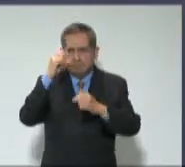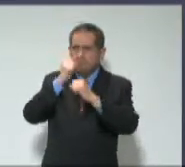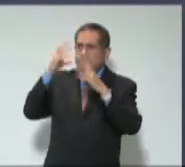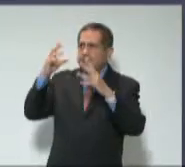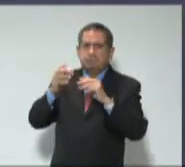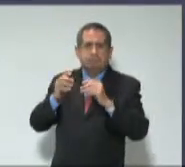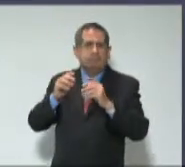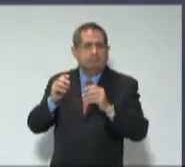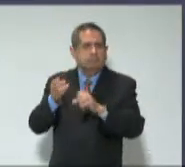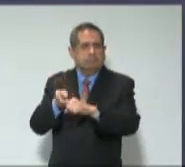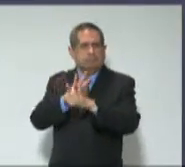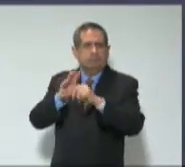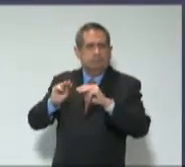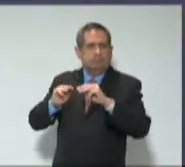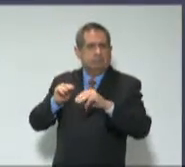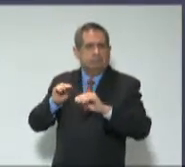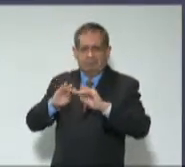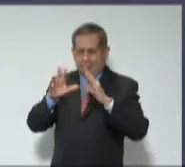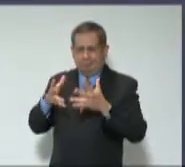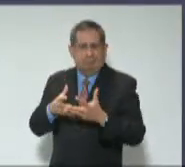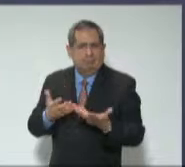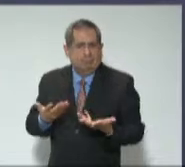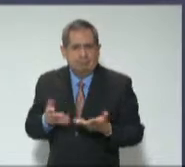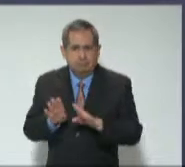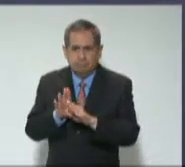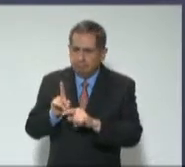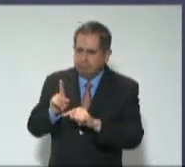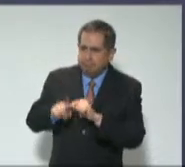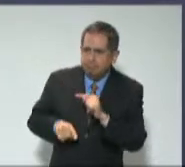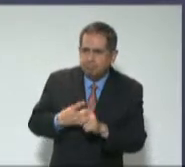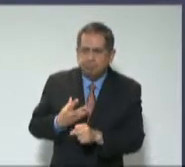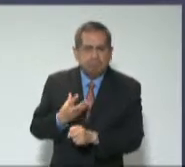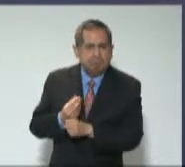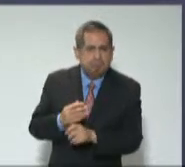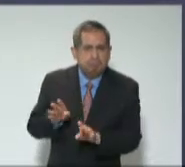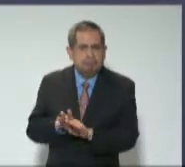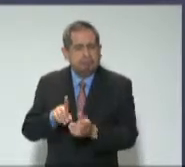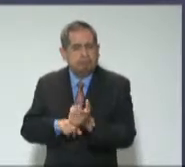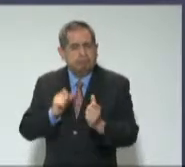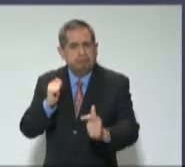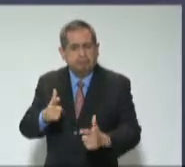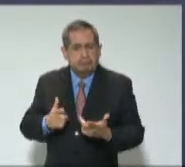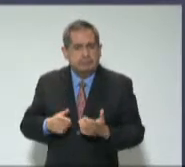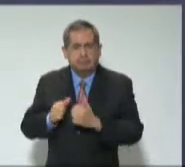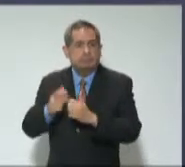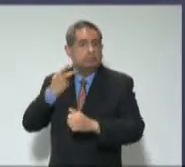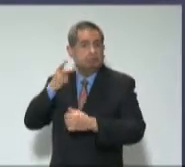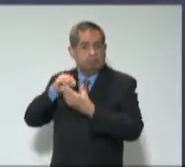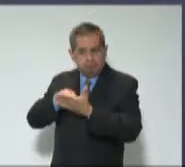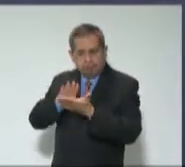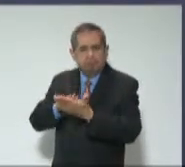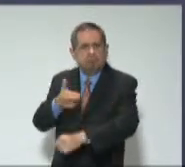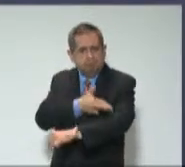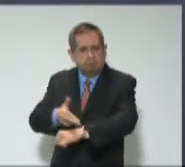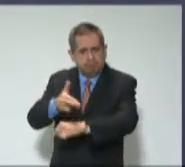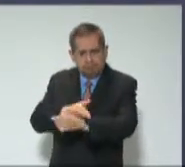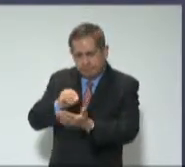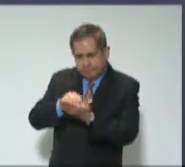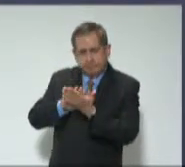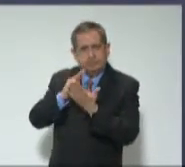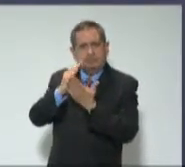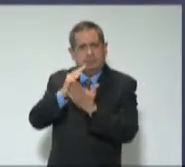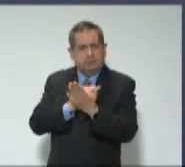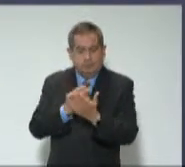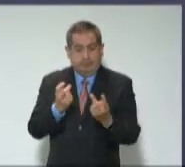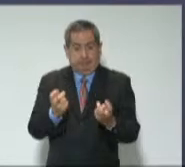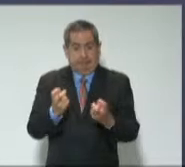la pandemia de covid-19 con políticas y decisiones plenamente documentadas de ahí que hayamos denominado